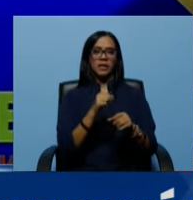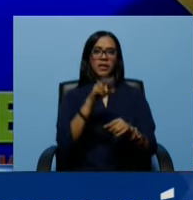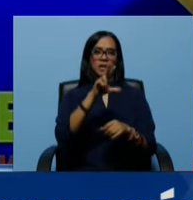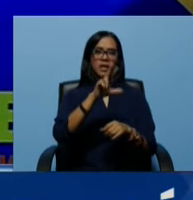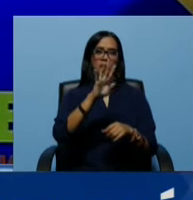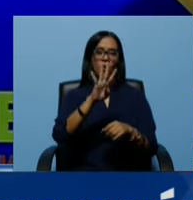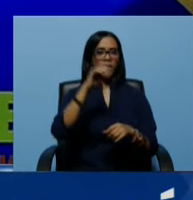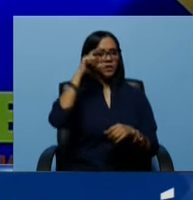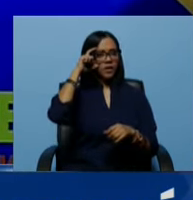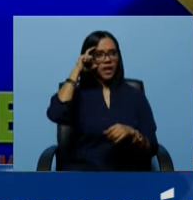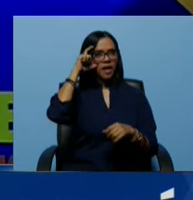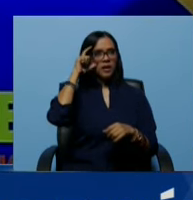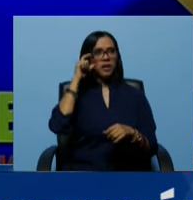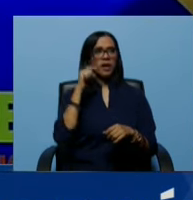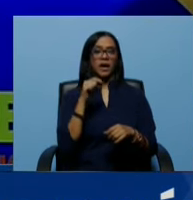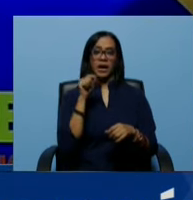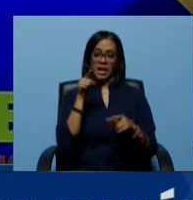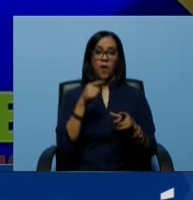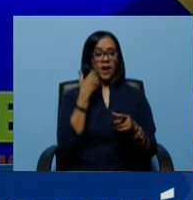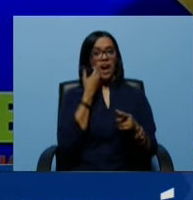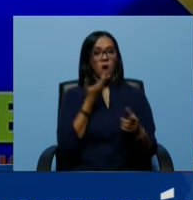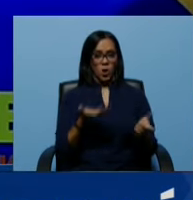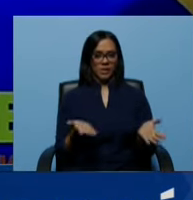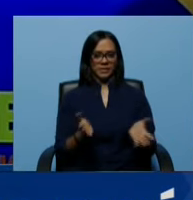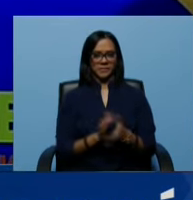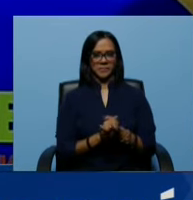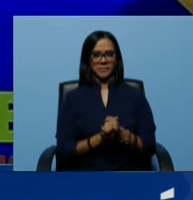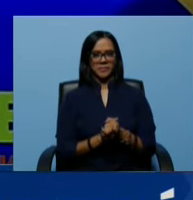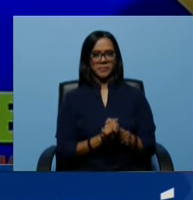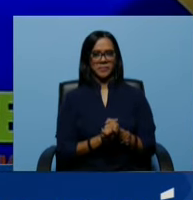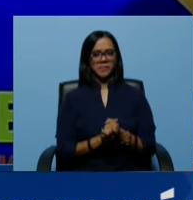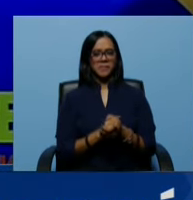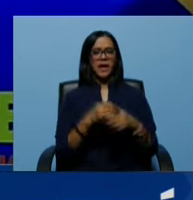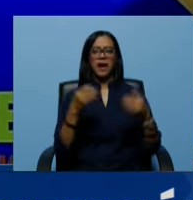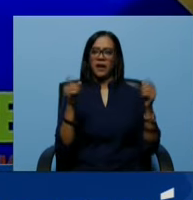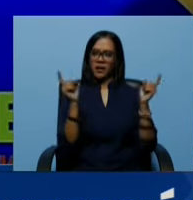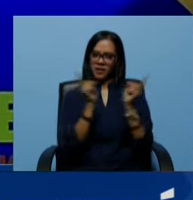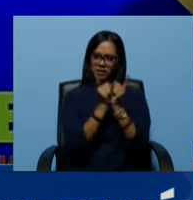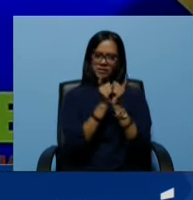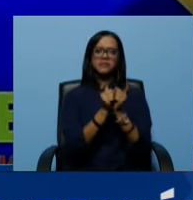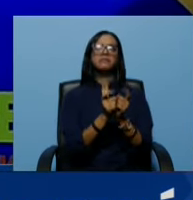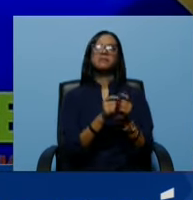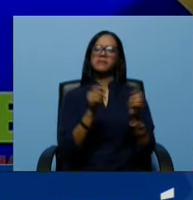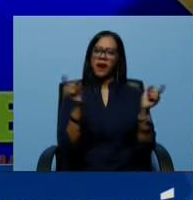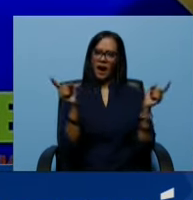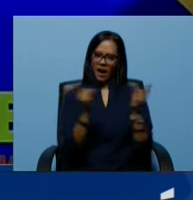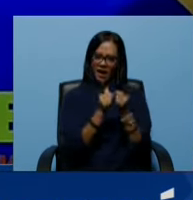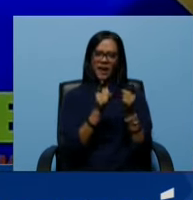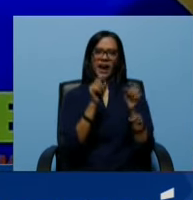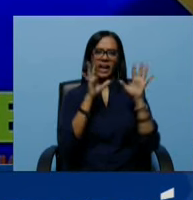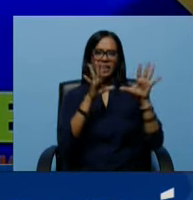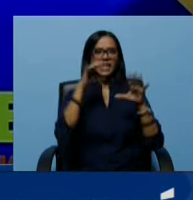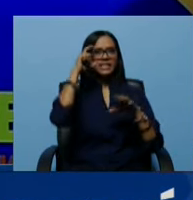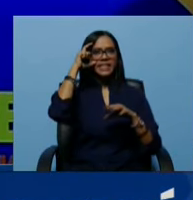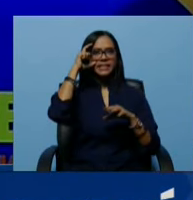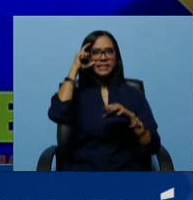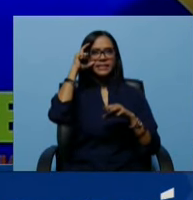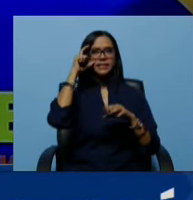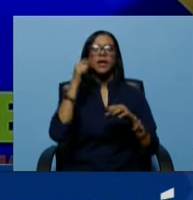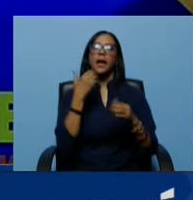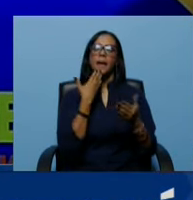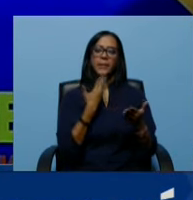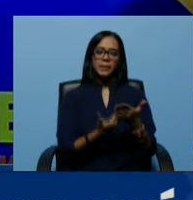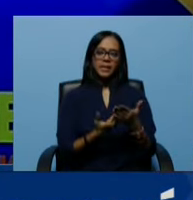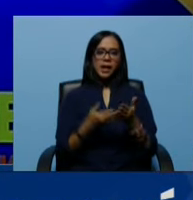días, que es una vulgaridad, en el corto plazo bajarla a 10 días y facilitarle el camino